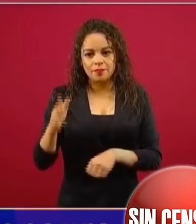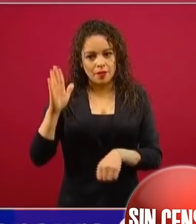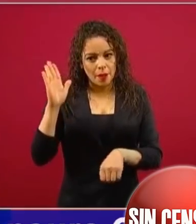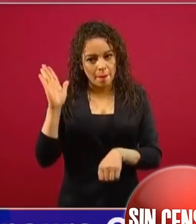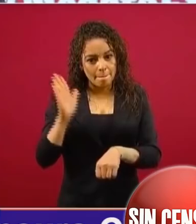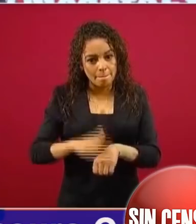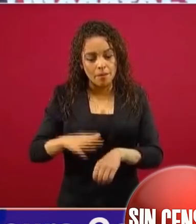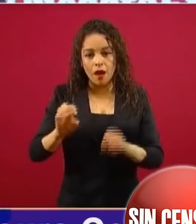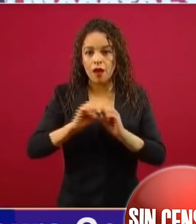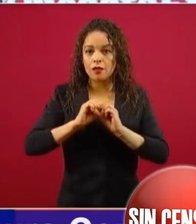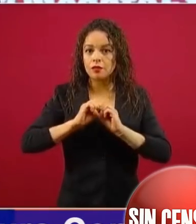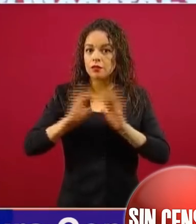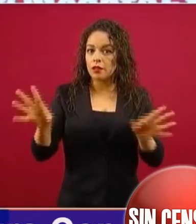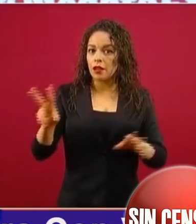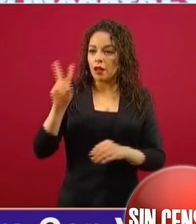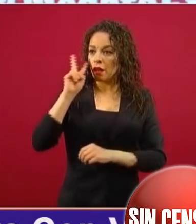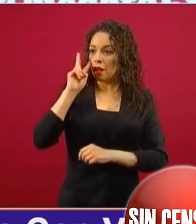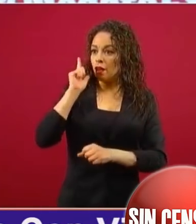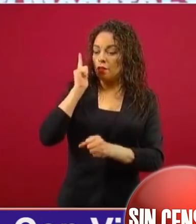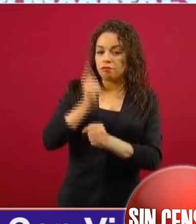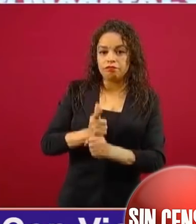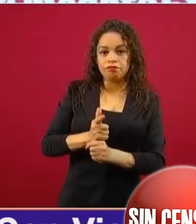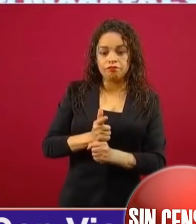a que cada quien